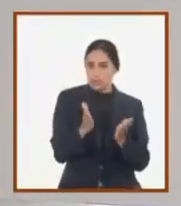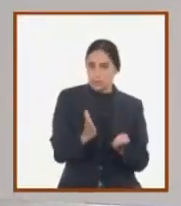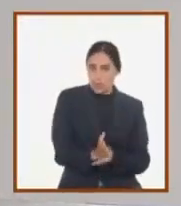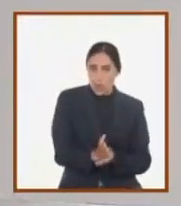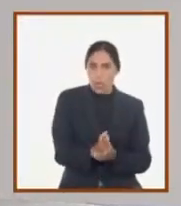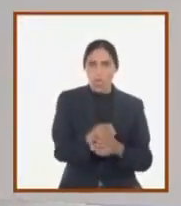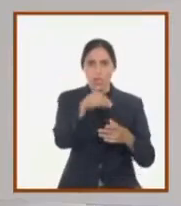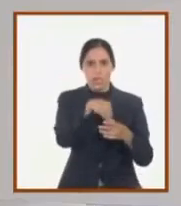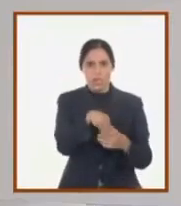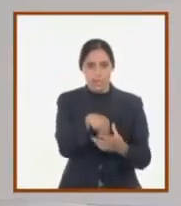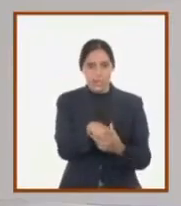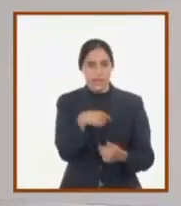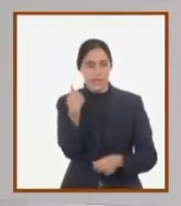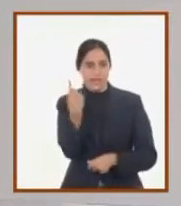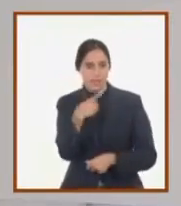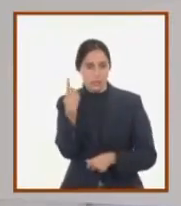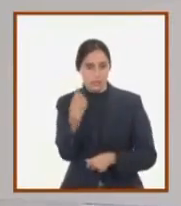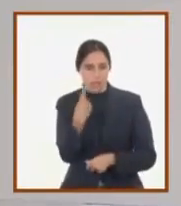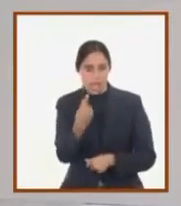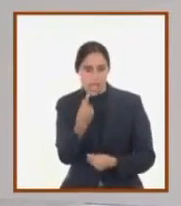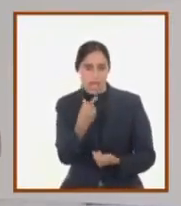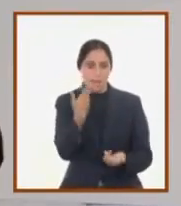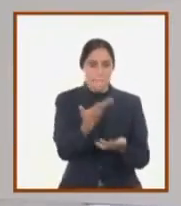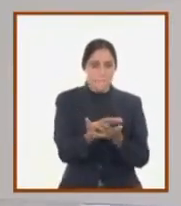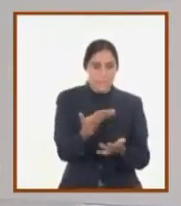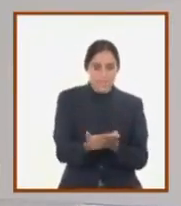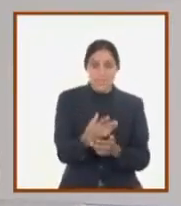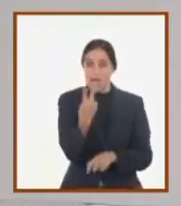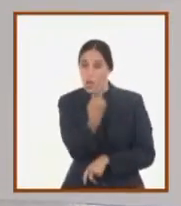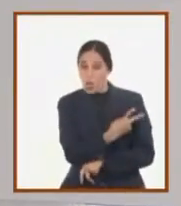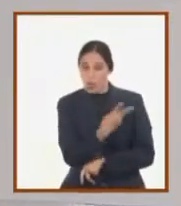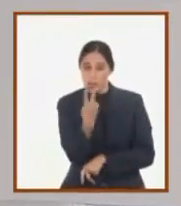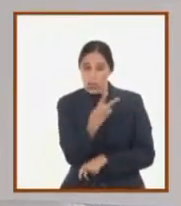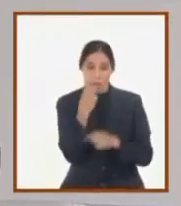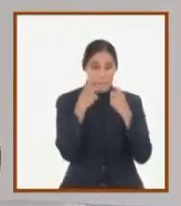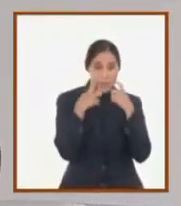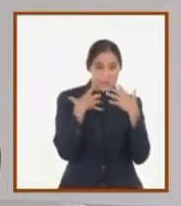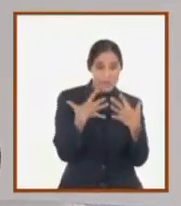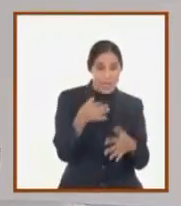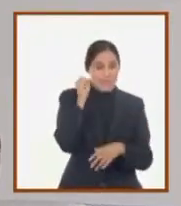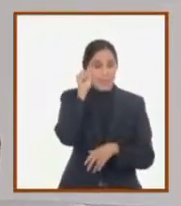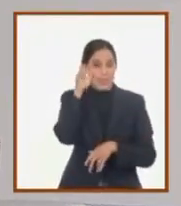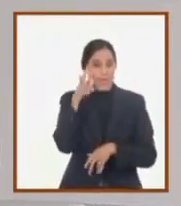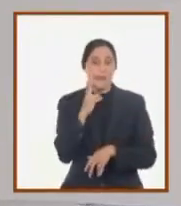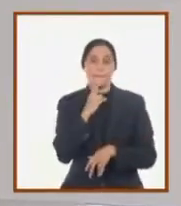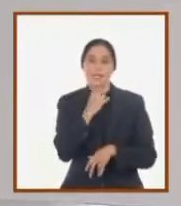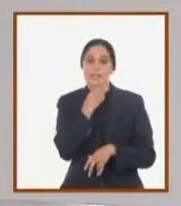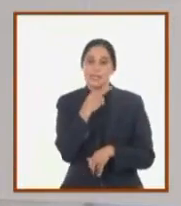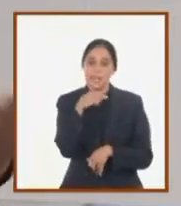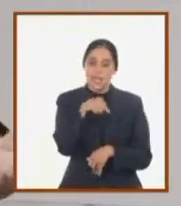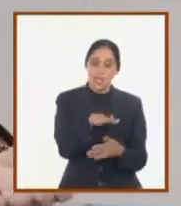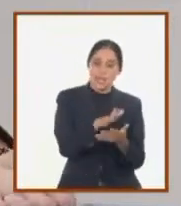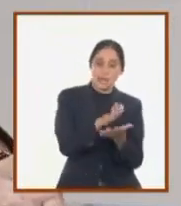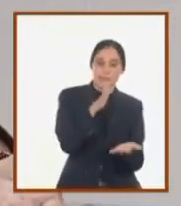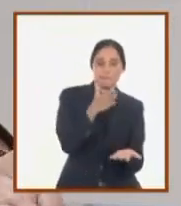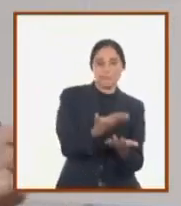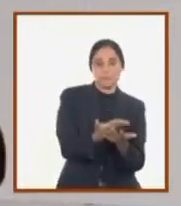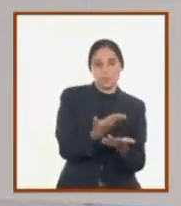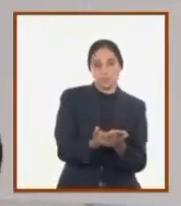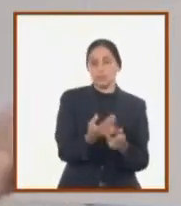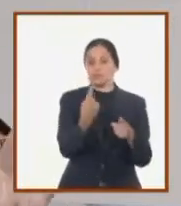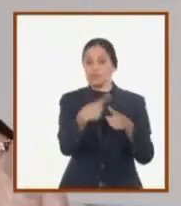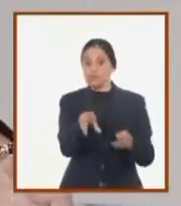Registro Nacional de la memoria del mundo también son los dos fondos el de Celia y el de Martí que tienen esa Esa distinción está el fondo del